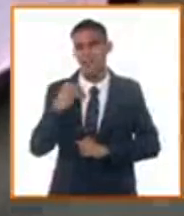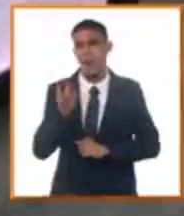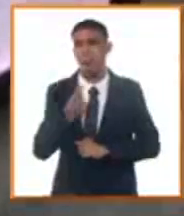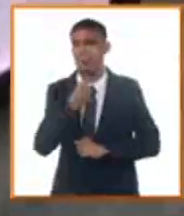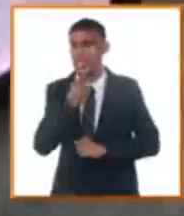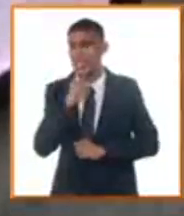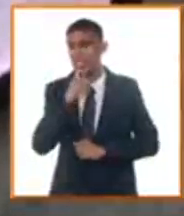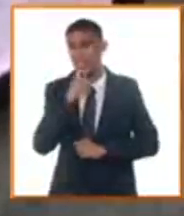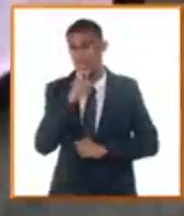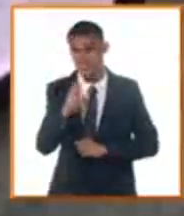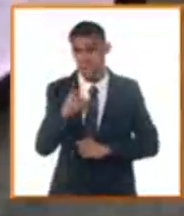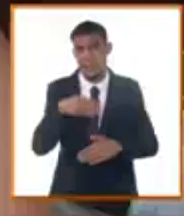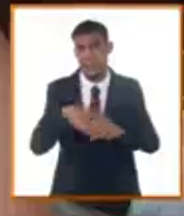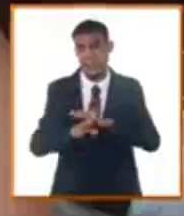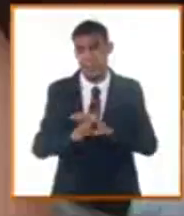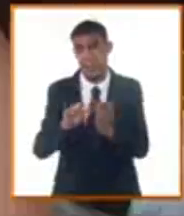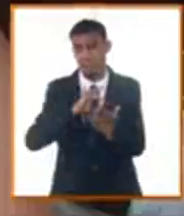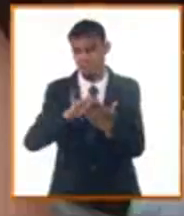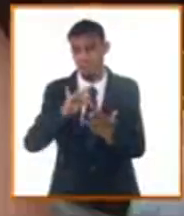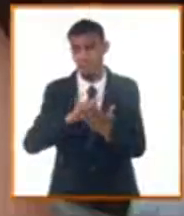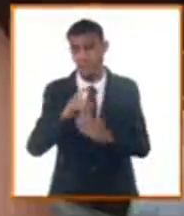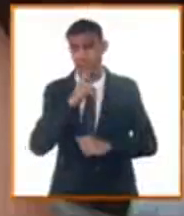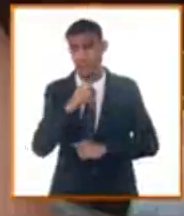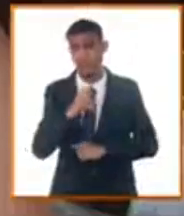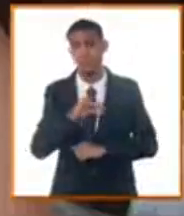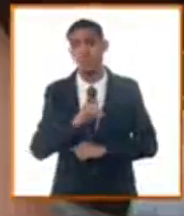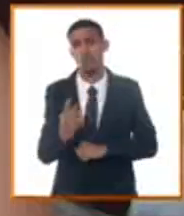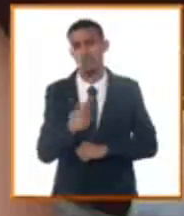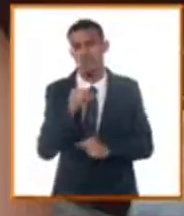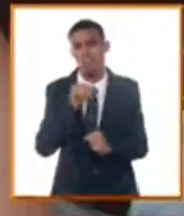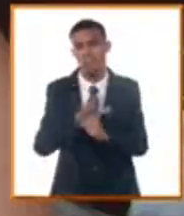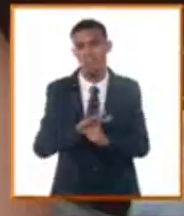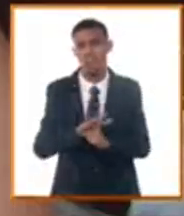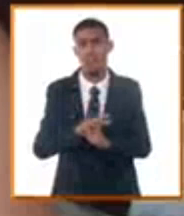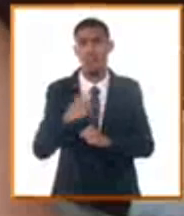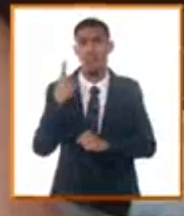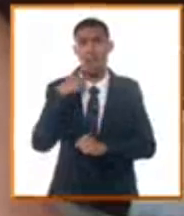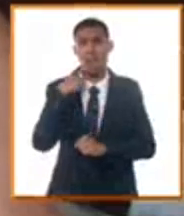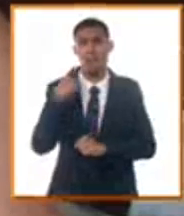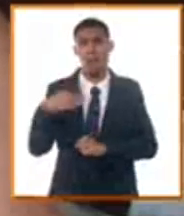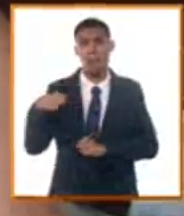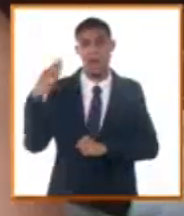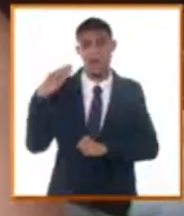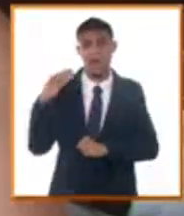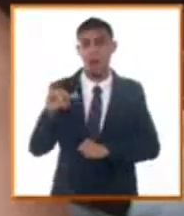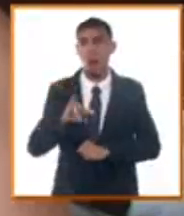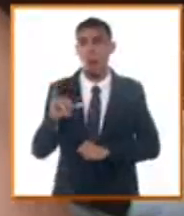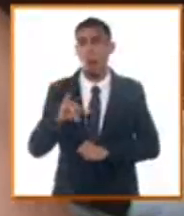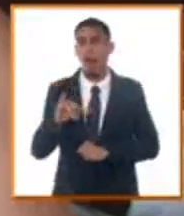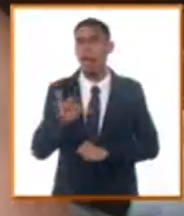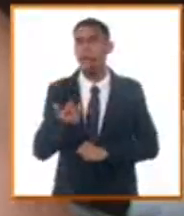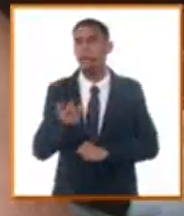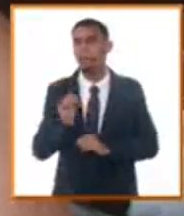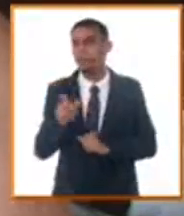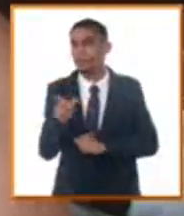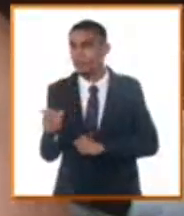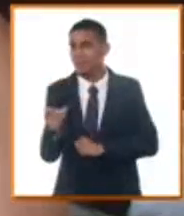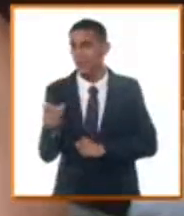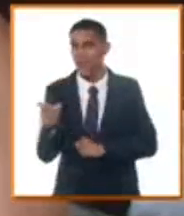tienen un acceso a un dispositivo móvil. Comenzamos en el año 2022 con el servicio de caja extra, lo hicimos ya extensivo